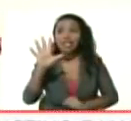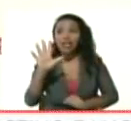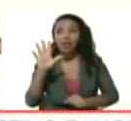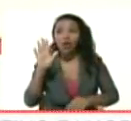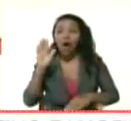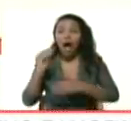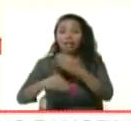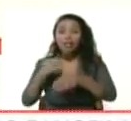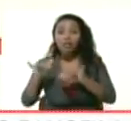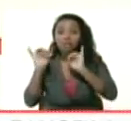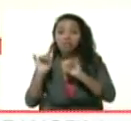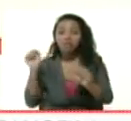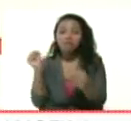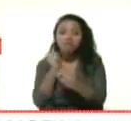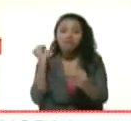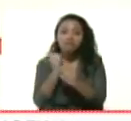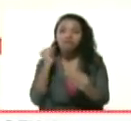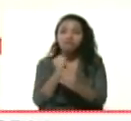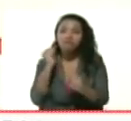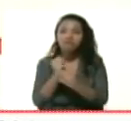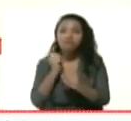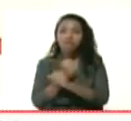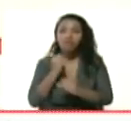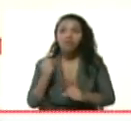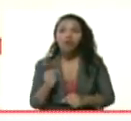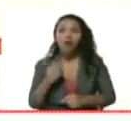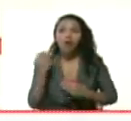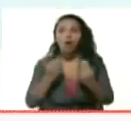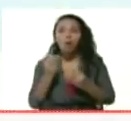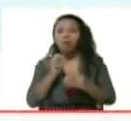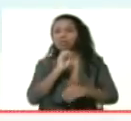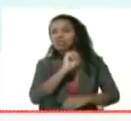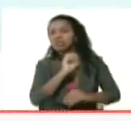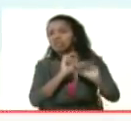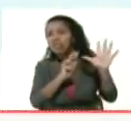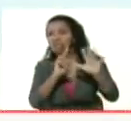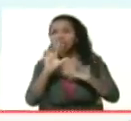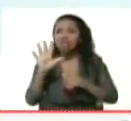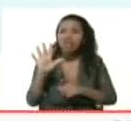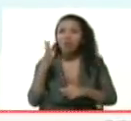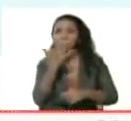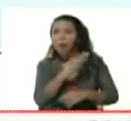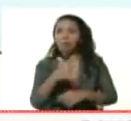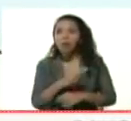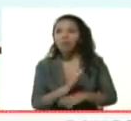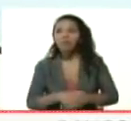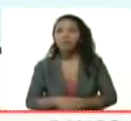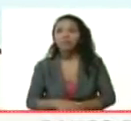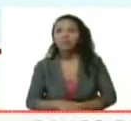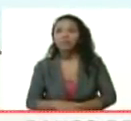haciendo ese mismo trabajo, como 75. Entonces